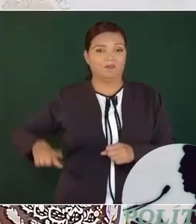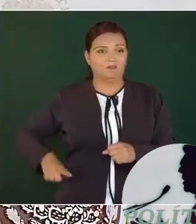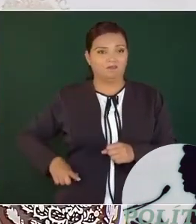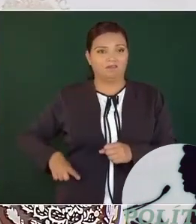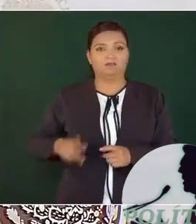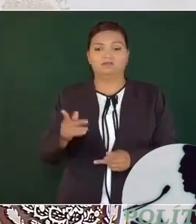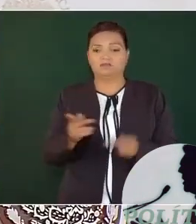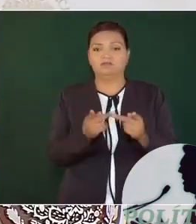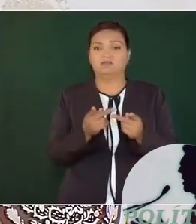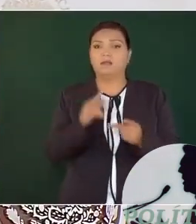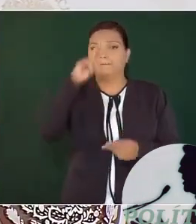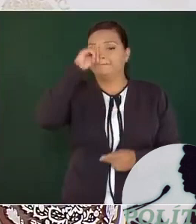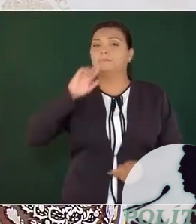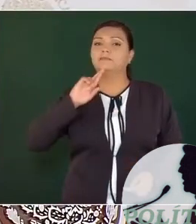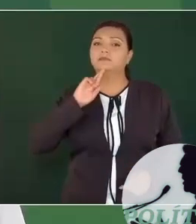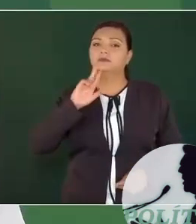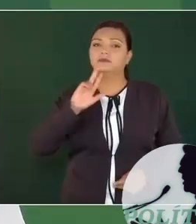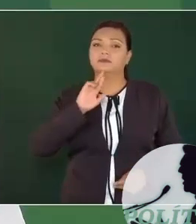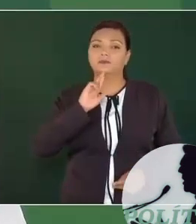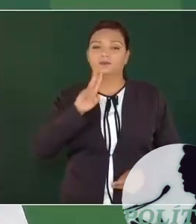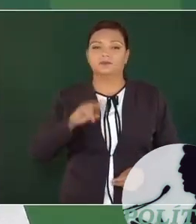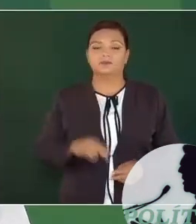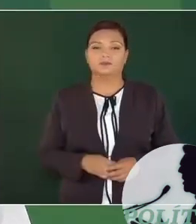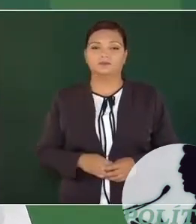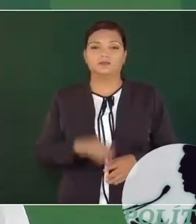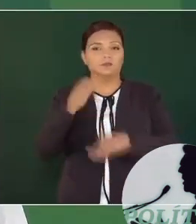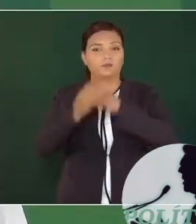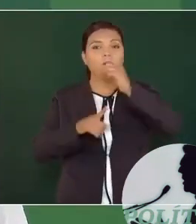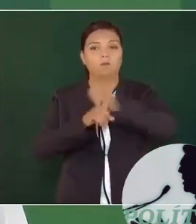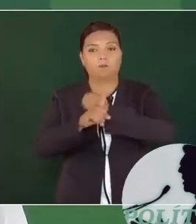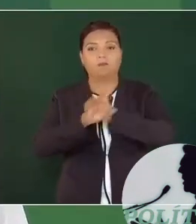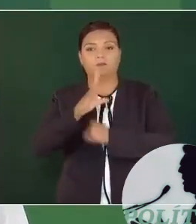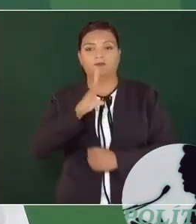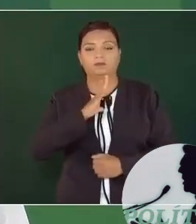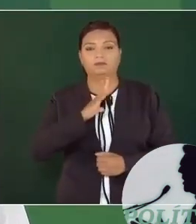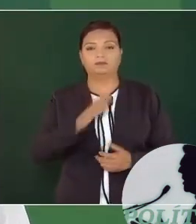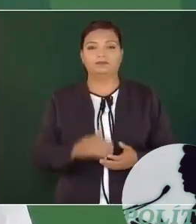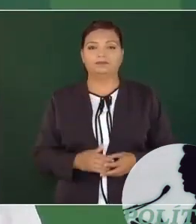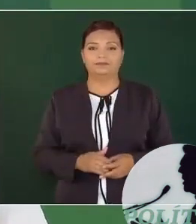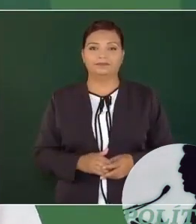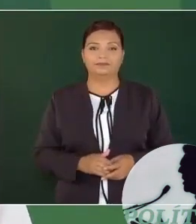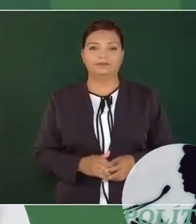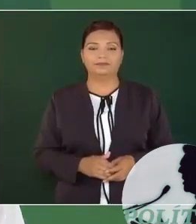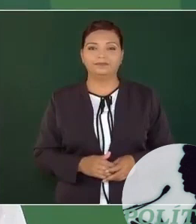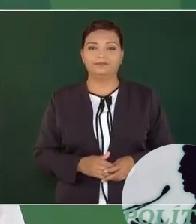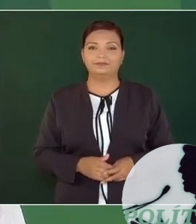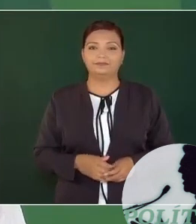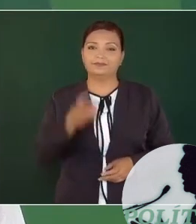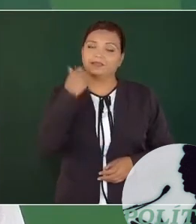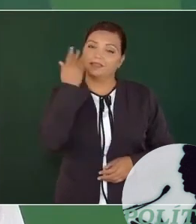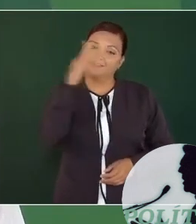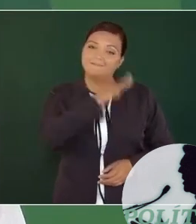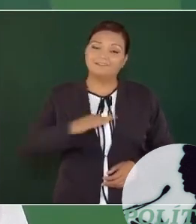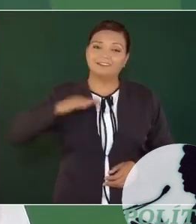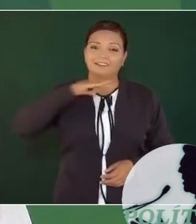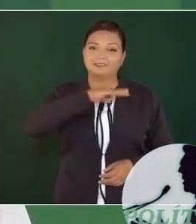de la solución de los problemas. Y por eso